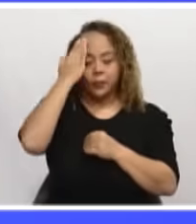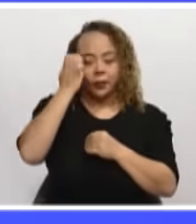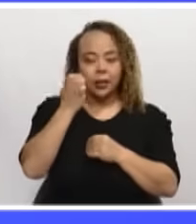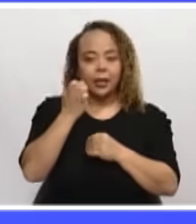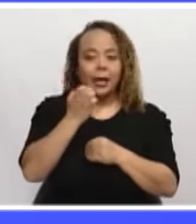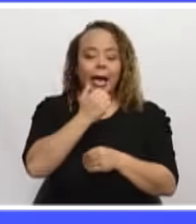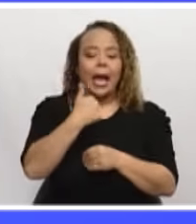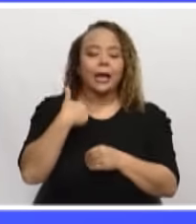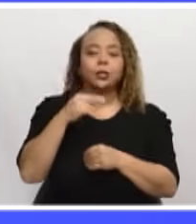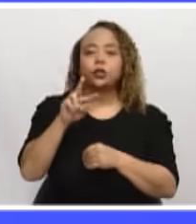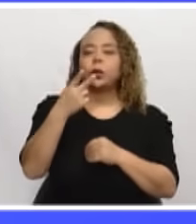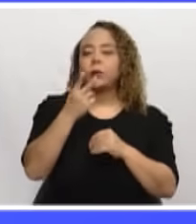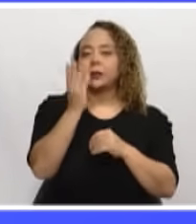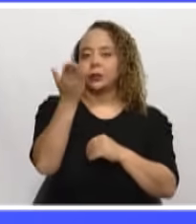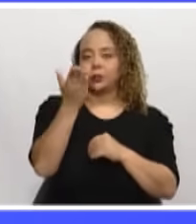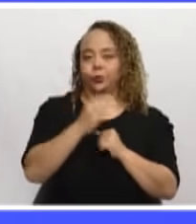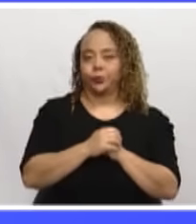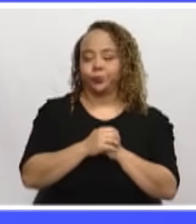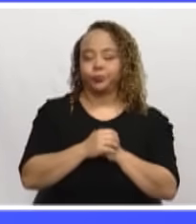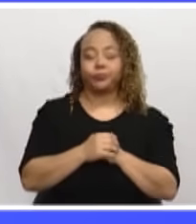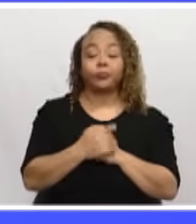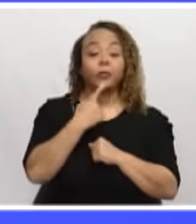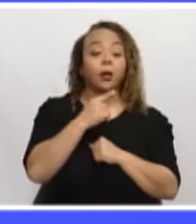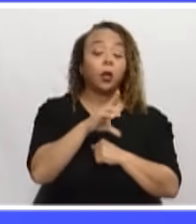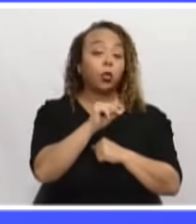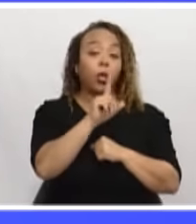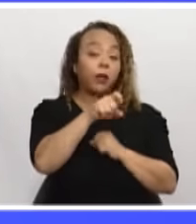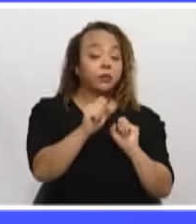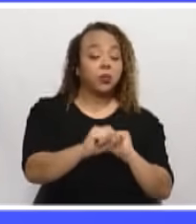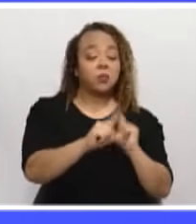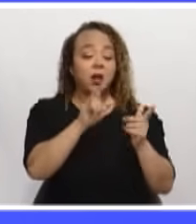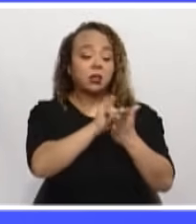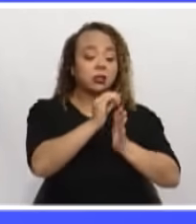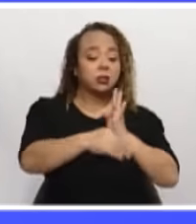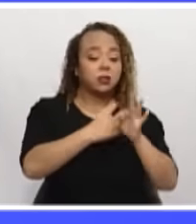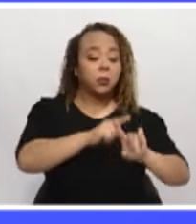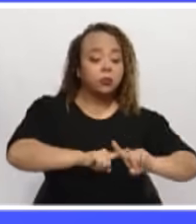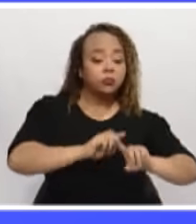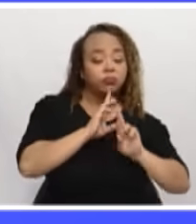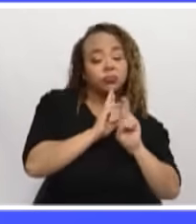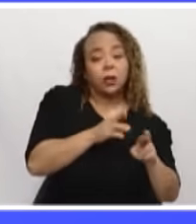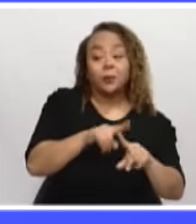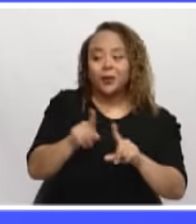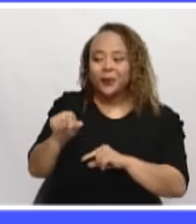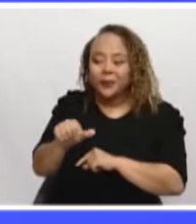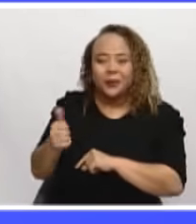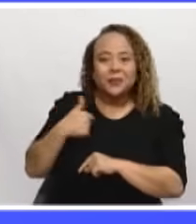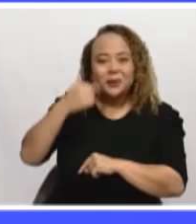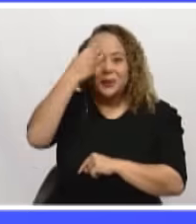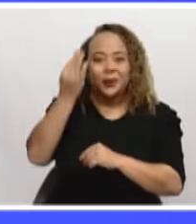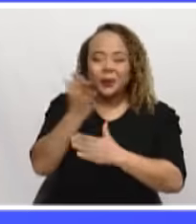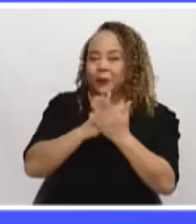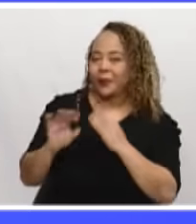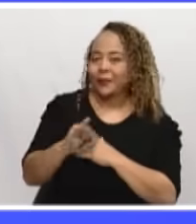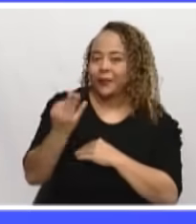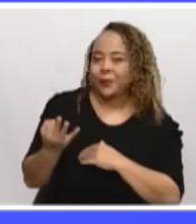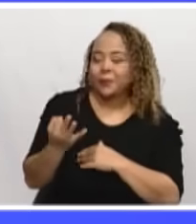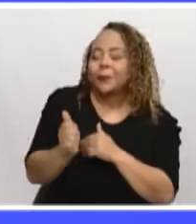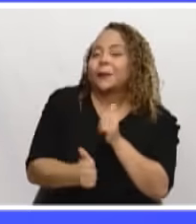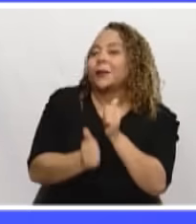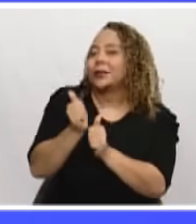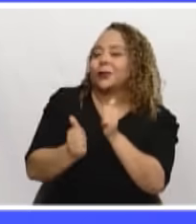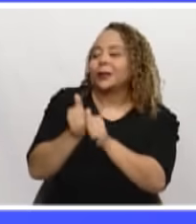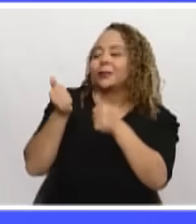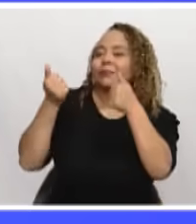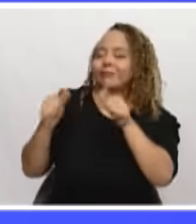perdón Monte hay doble discurso por un lado se dice que no Debería ser sorpresa ese tipo de resultados Pero por otro yo creo que de una u otra forma la mayoría